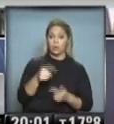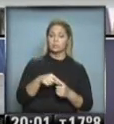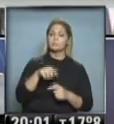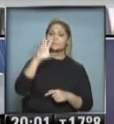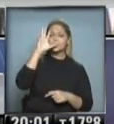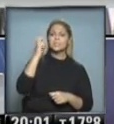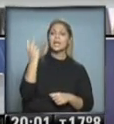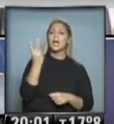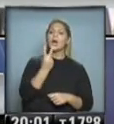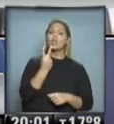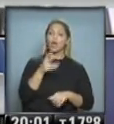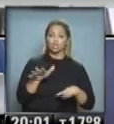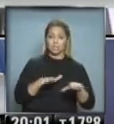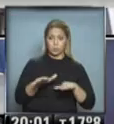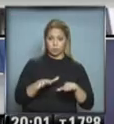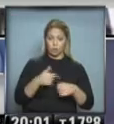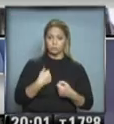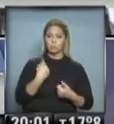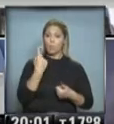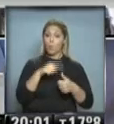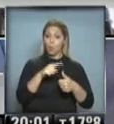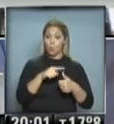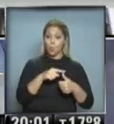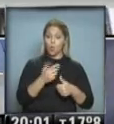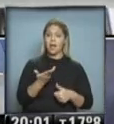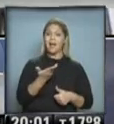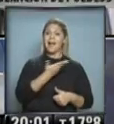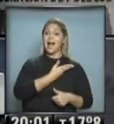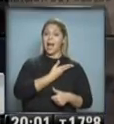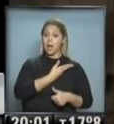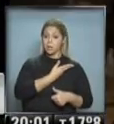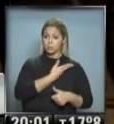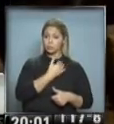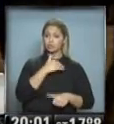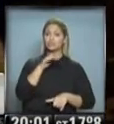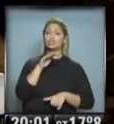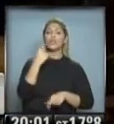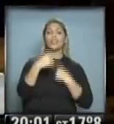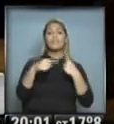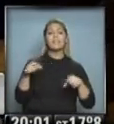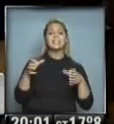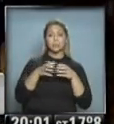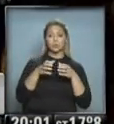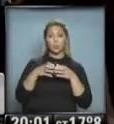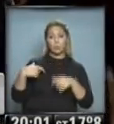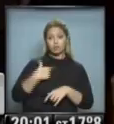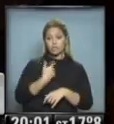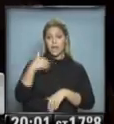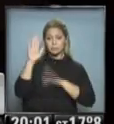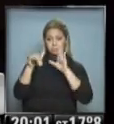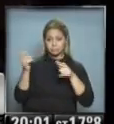hay dos situaciones. Una es un acto que está convocado por distintas organizaciones sociales.